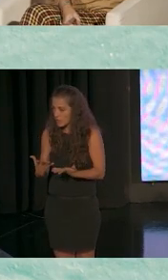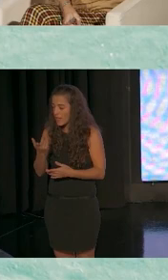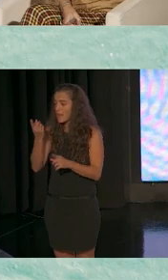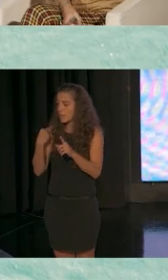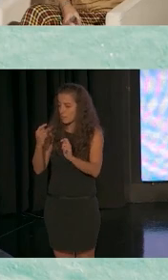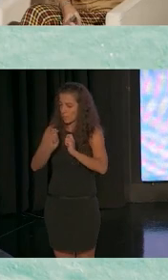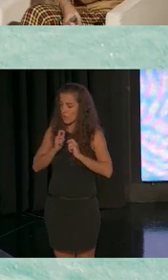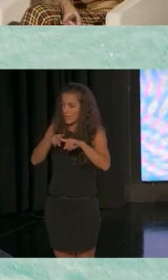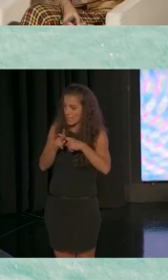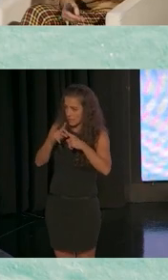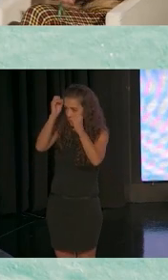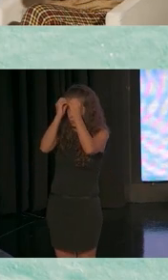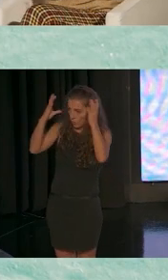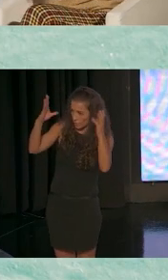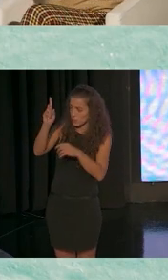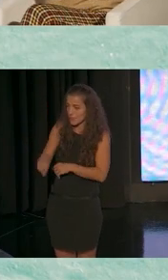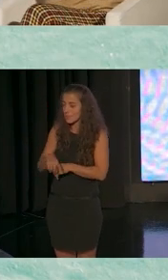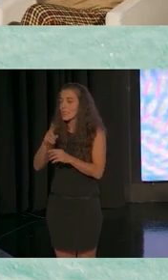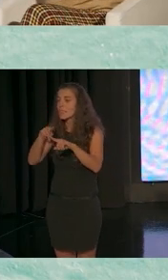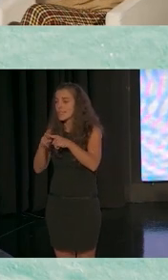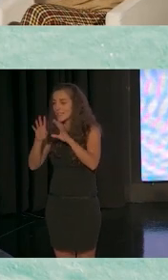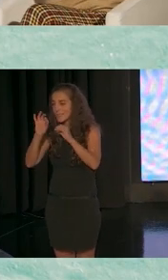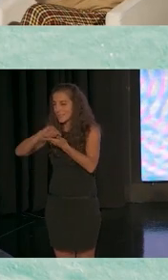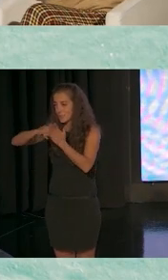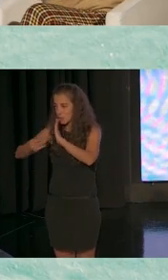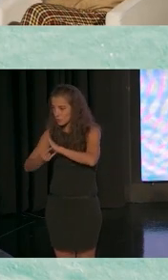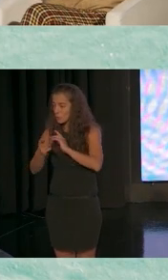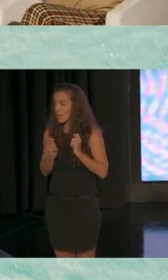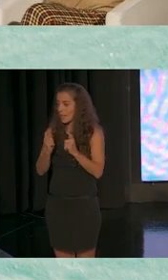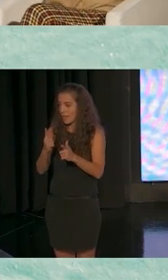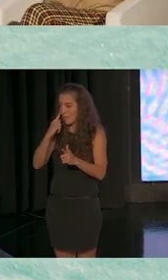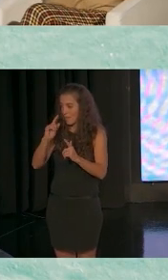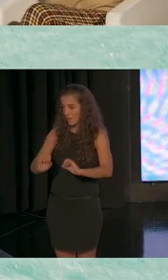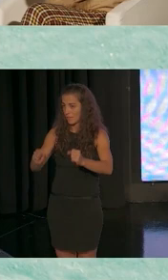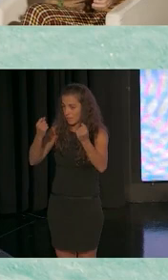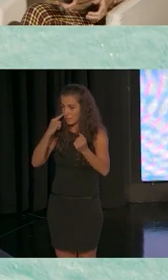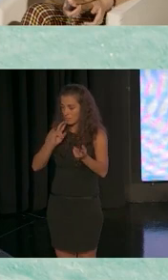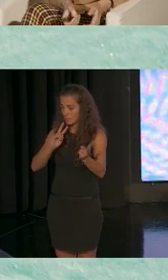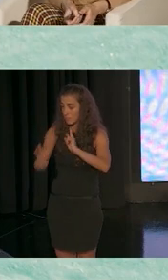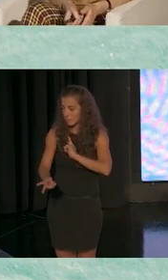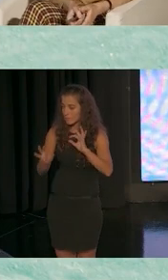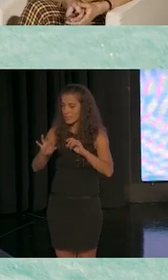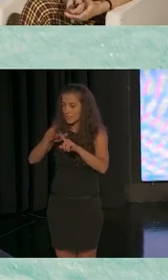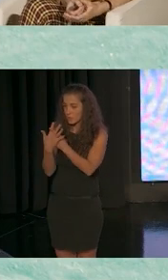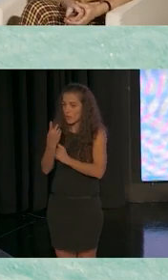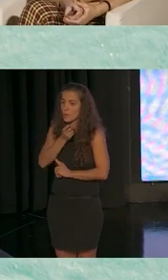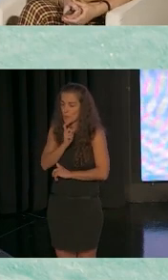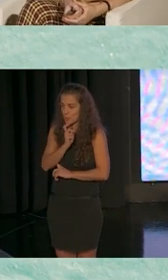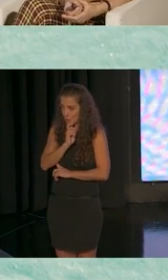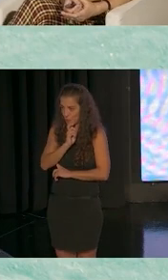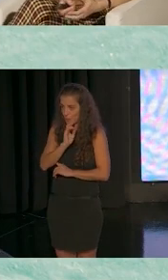y metodológicas para hacer frente no a esa complejidad y a esa impredictibilidad